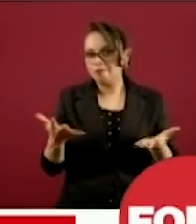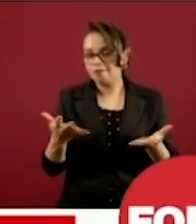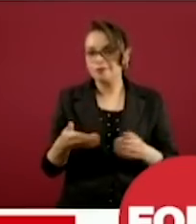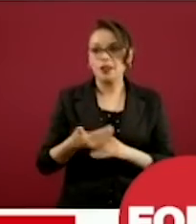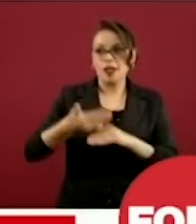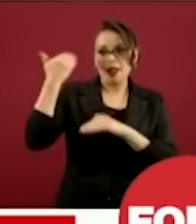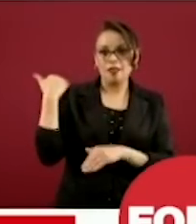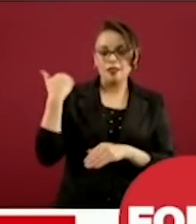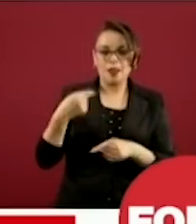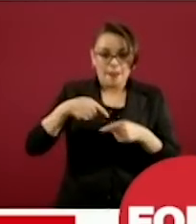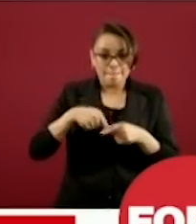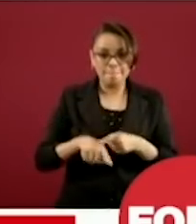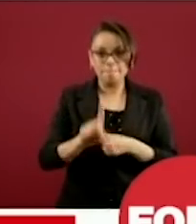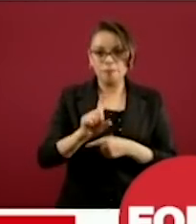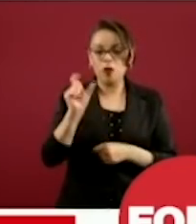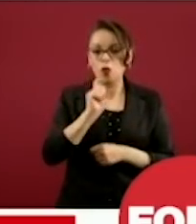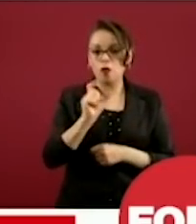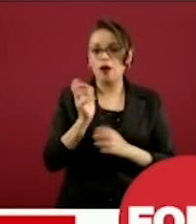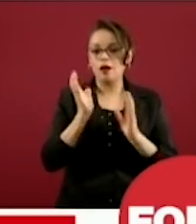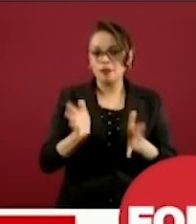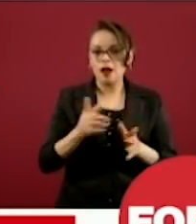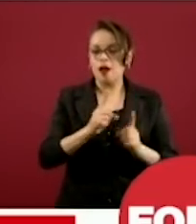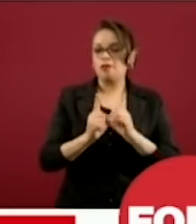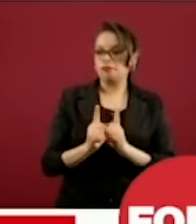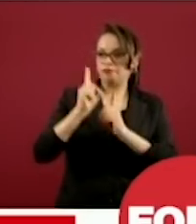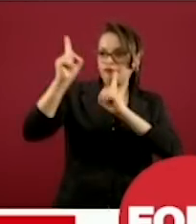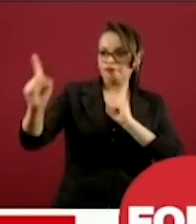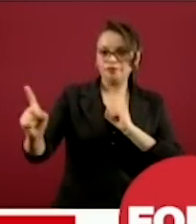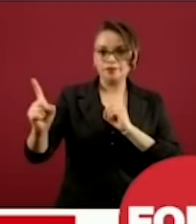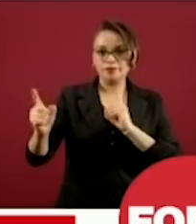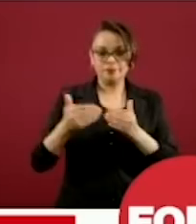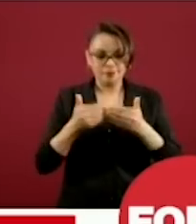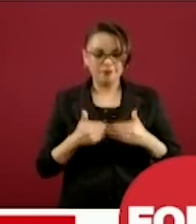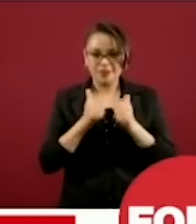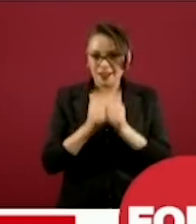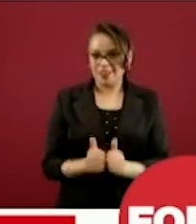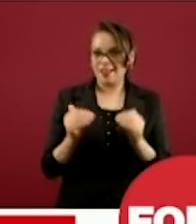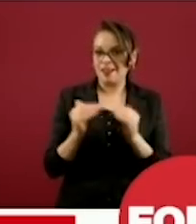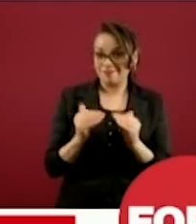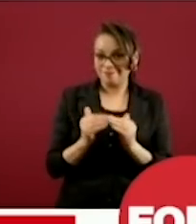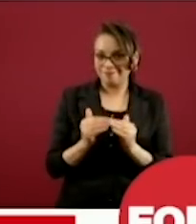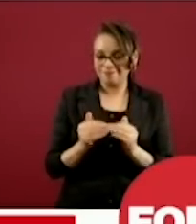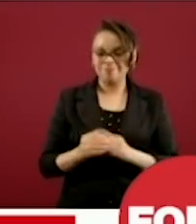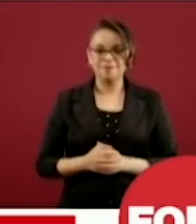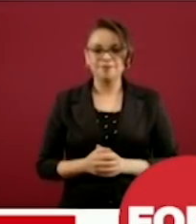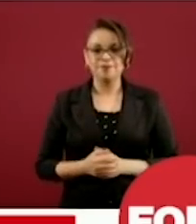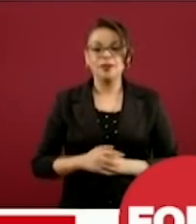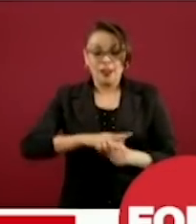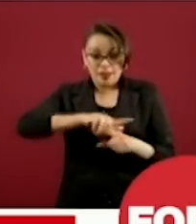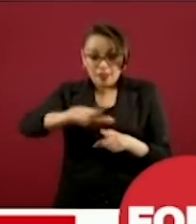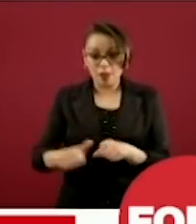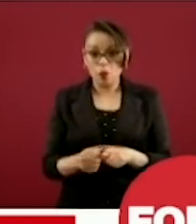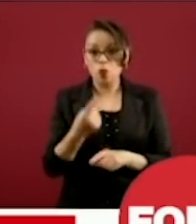la distancia a nivel nacional y el reforzamiento que en su momento vino una semana después y que es